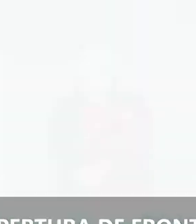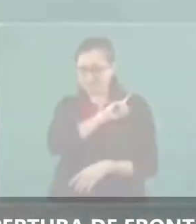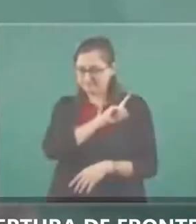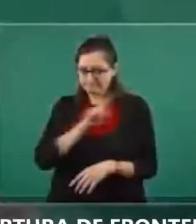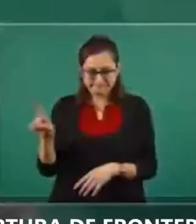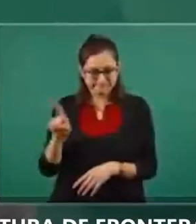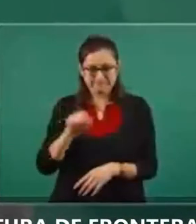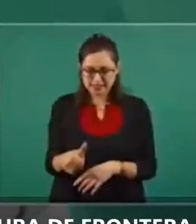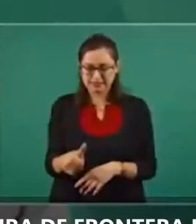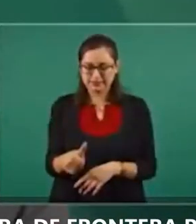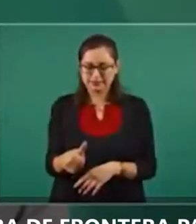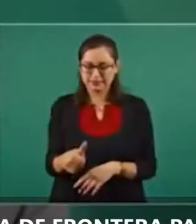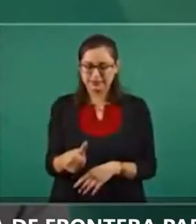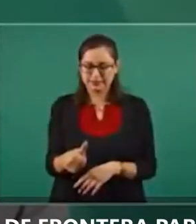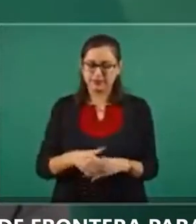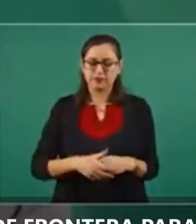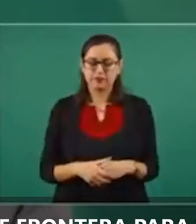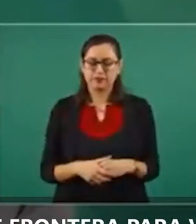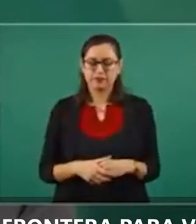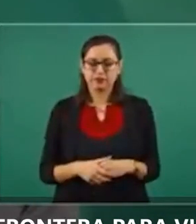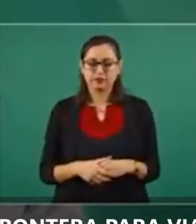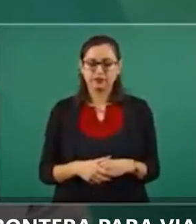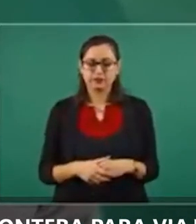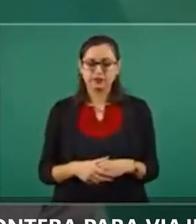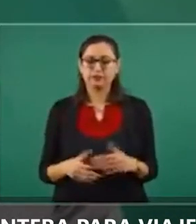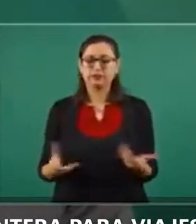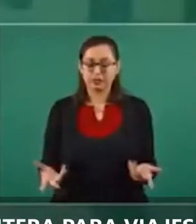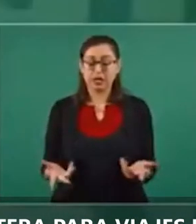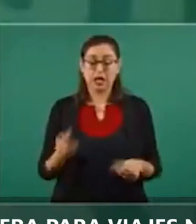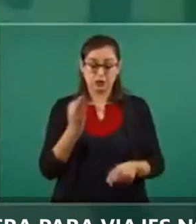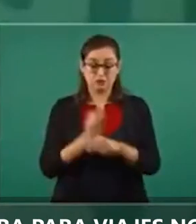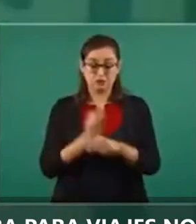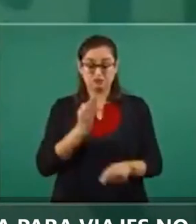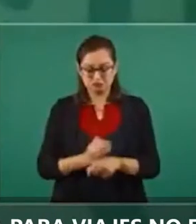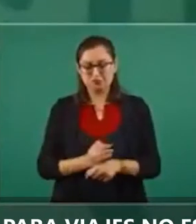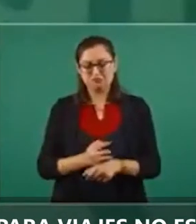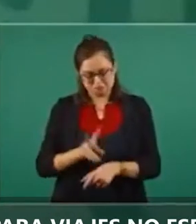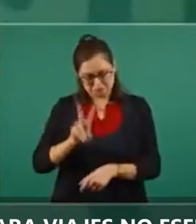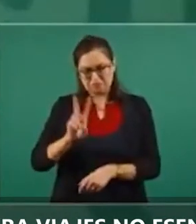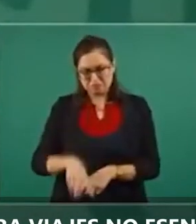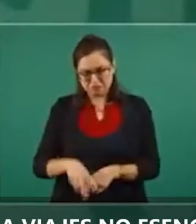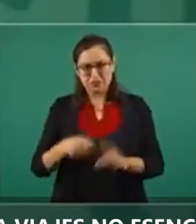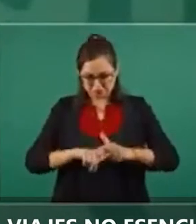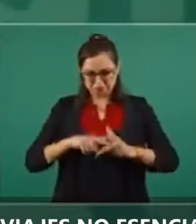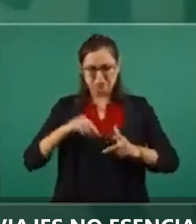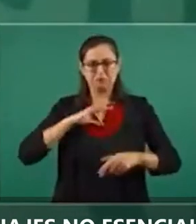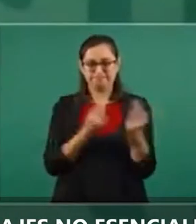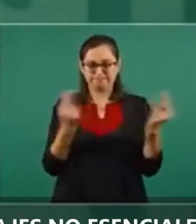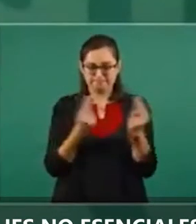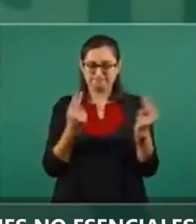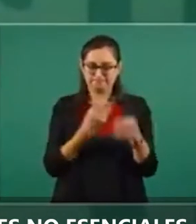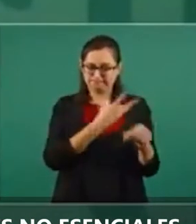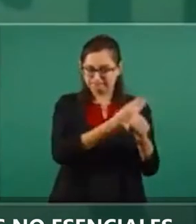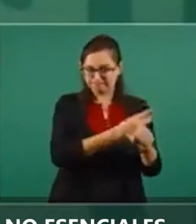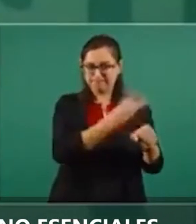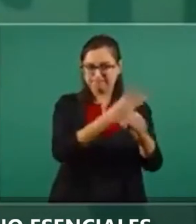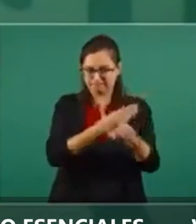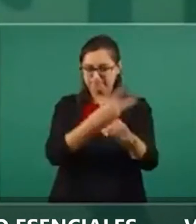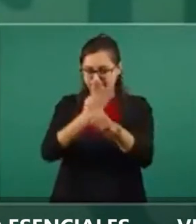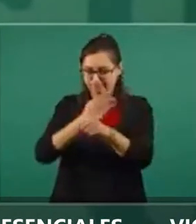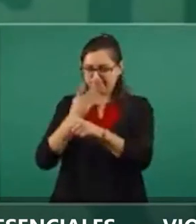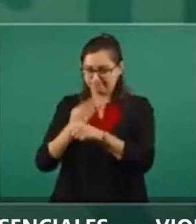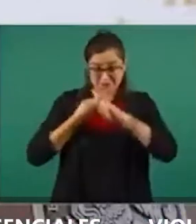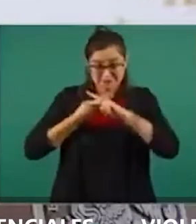COVID-19. Hay un pequeño rebrote, afortunadamente, de contagios, pero vamos